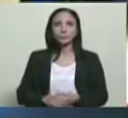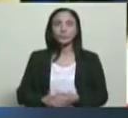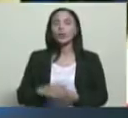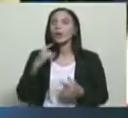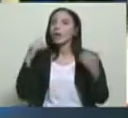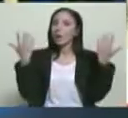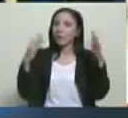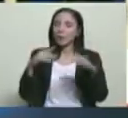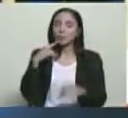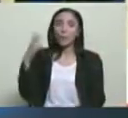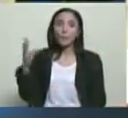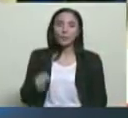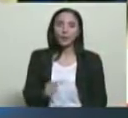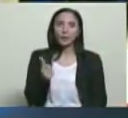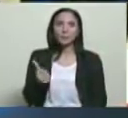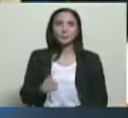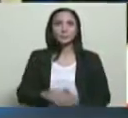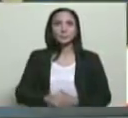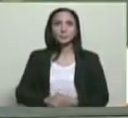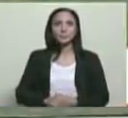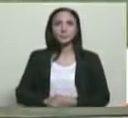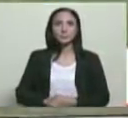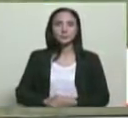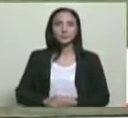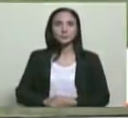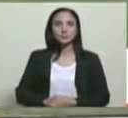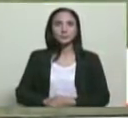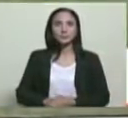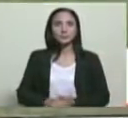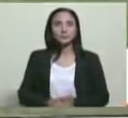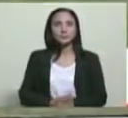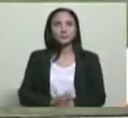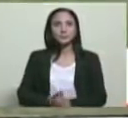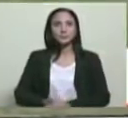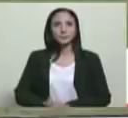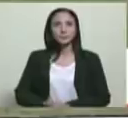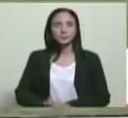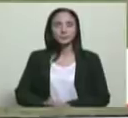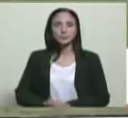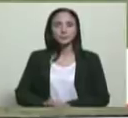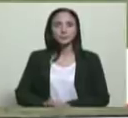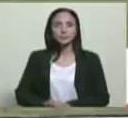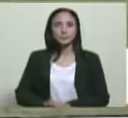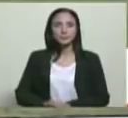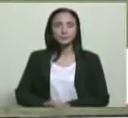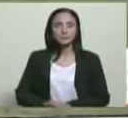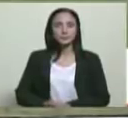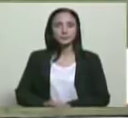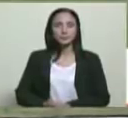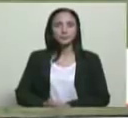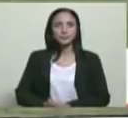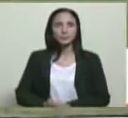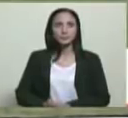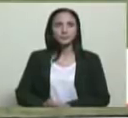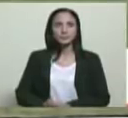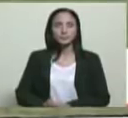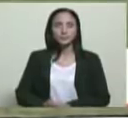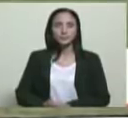Petare, mira, la viceministra Vanessa. Esa es la doble de Delcy Rodríguez, la vicepresidenta.